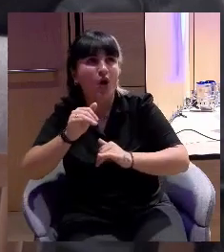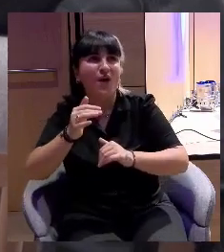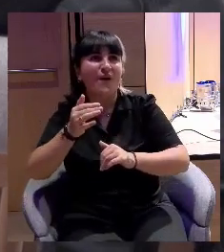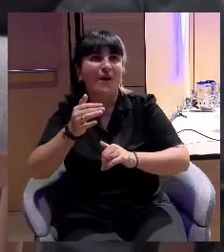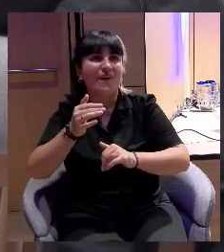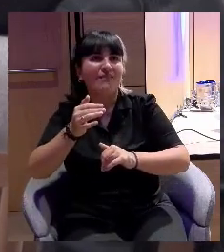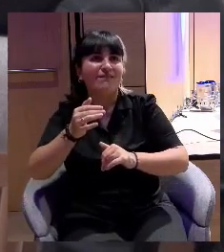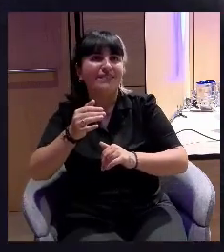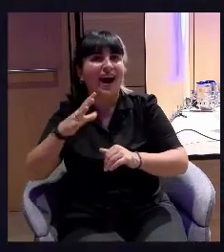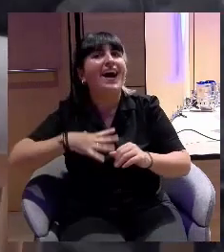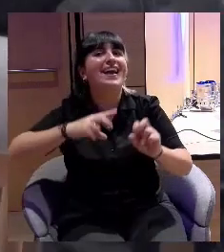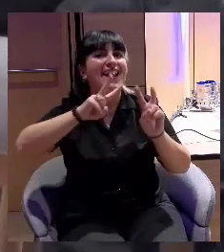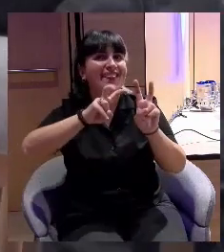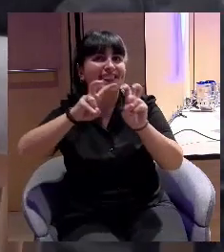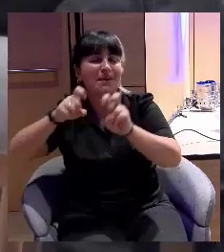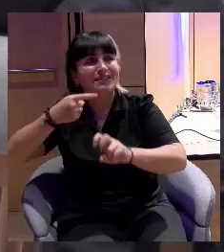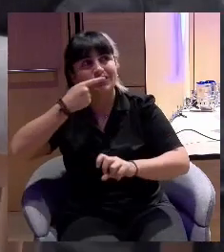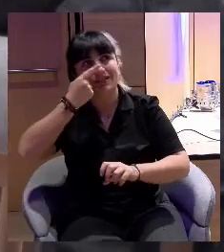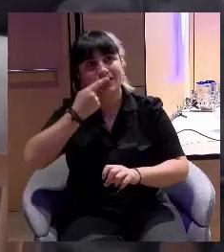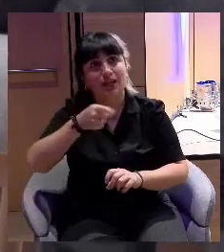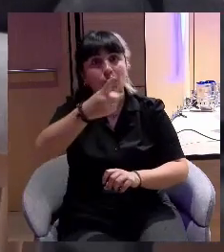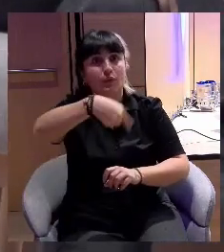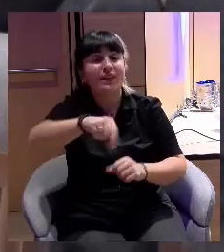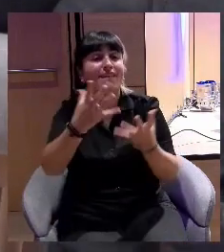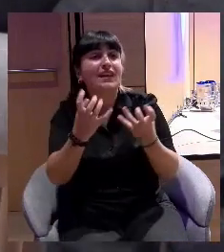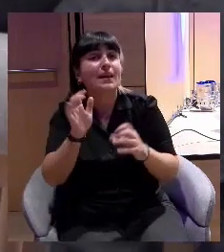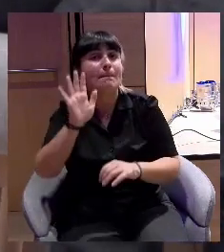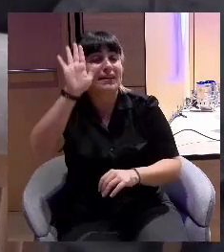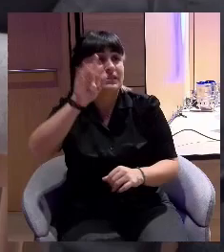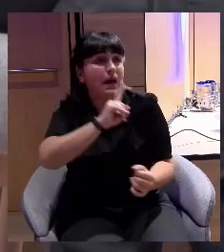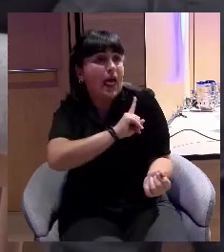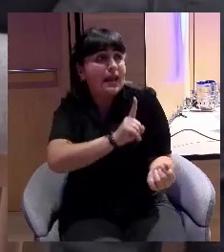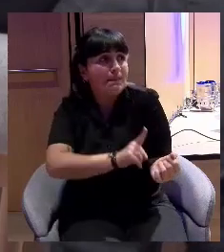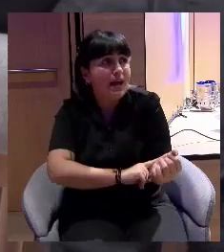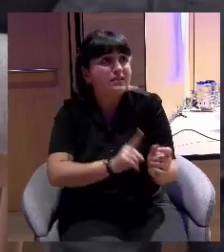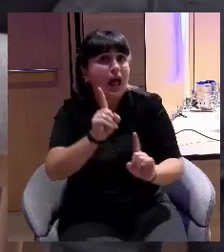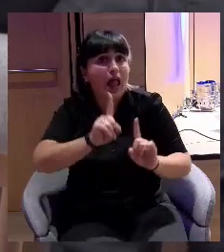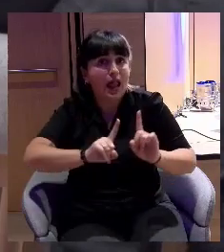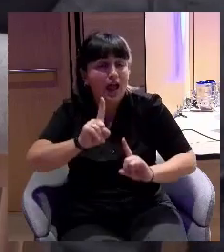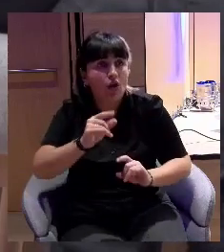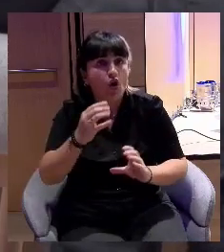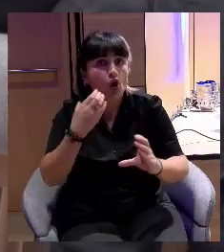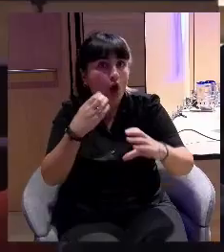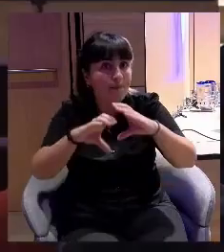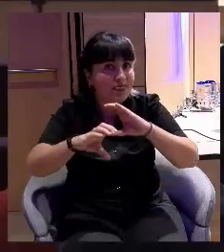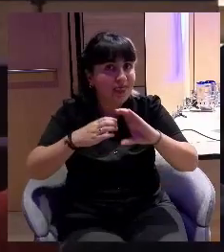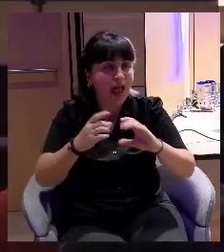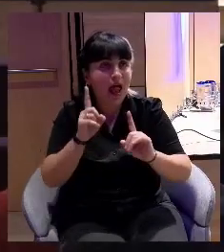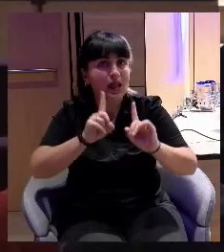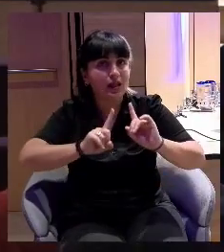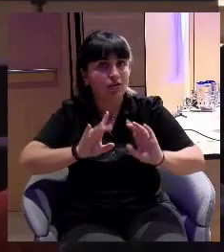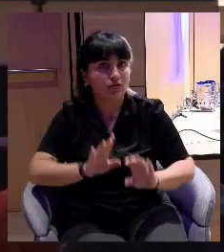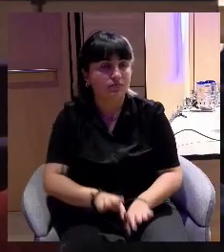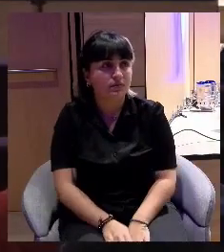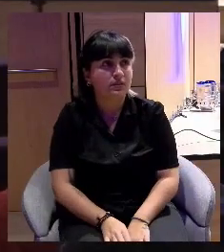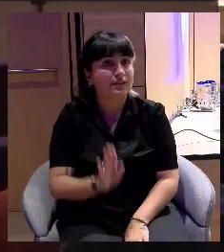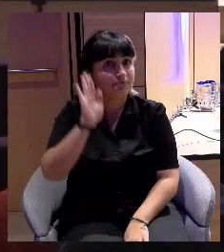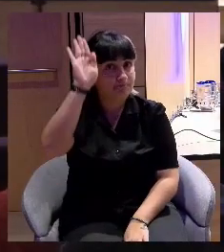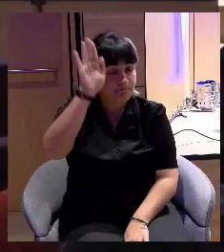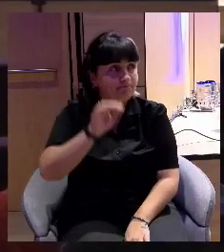este tema. No sé si quieren ir levantando la mano. ¿Alguien tiene ganas de comentar algo? Ahí hay una mano levantada. ¿Querés llevar